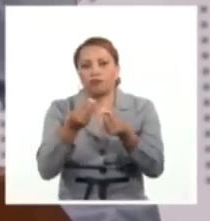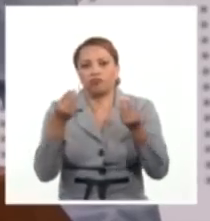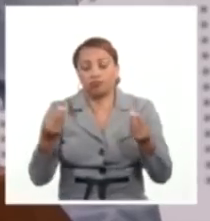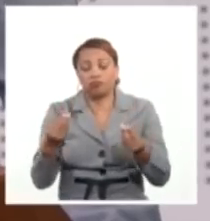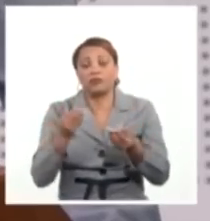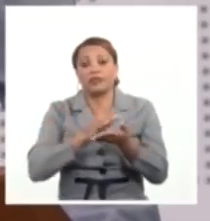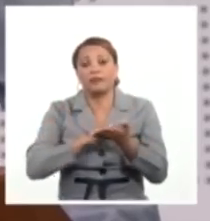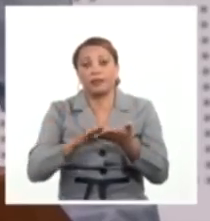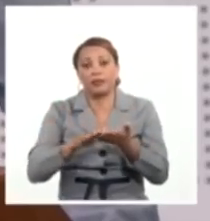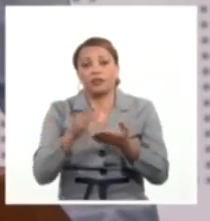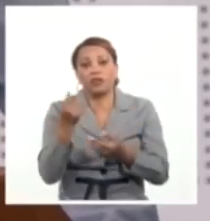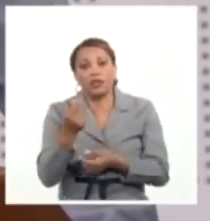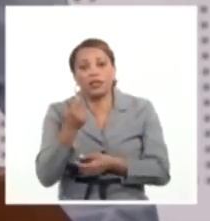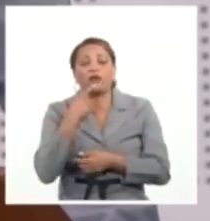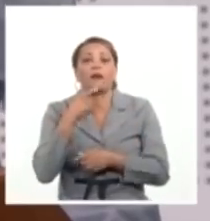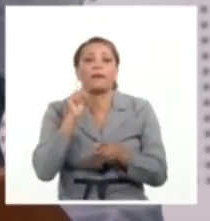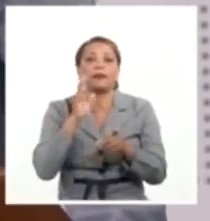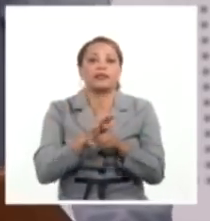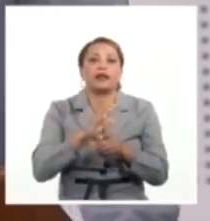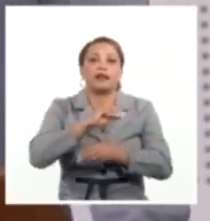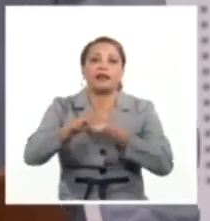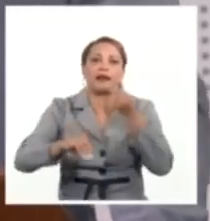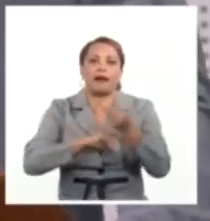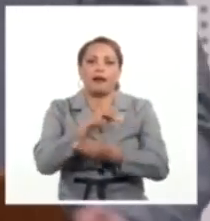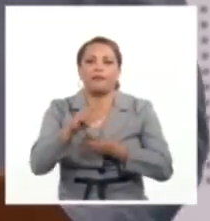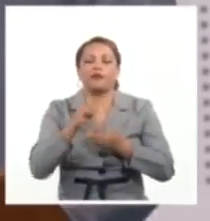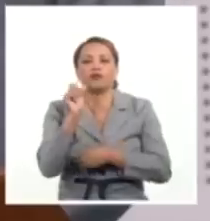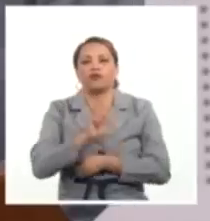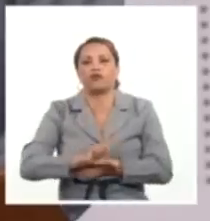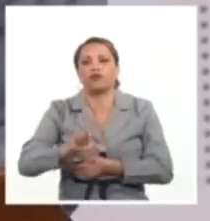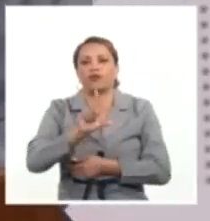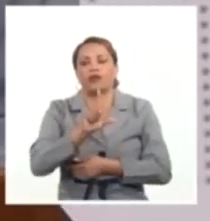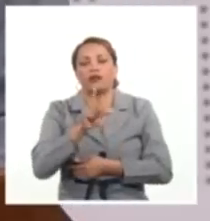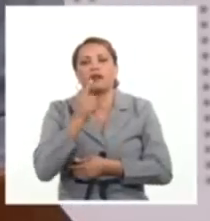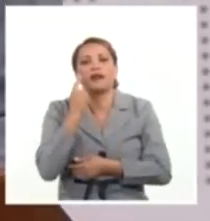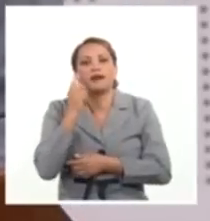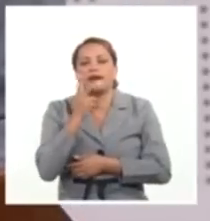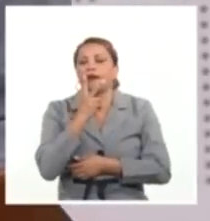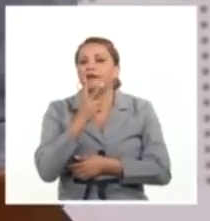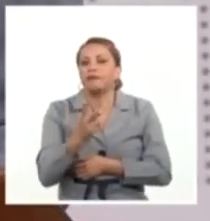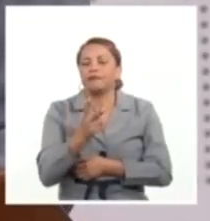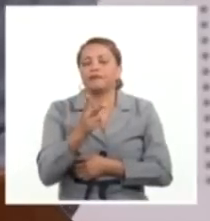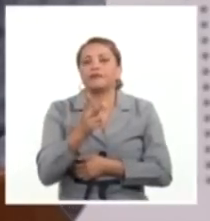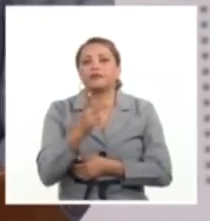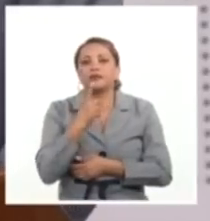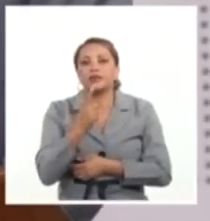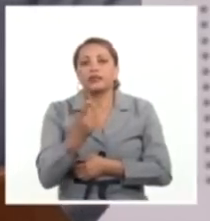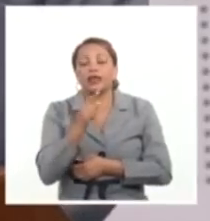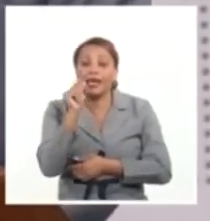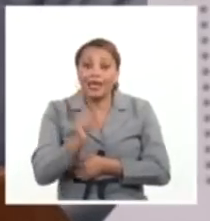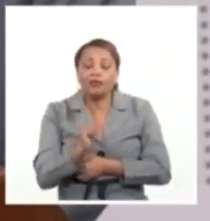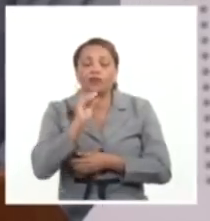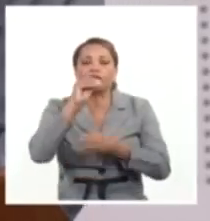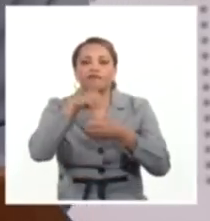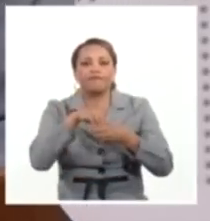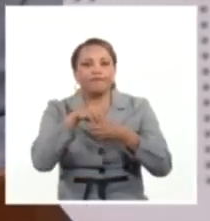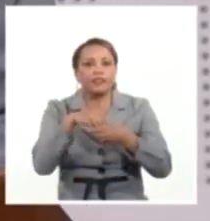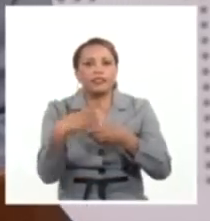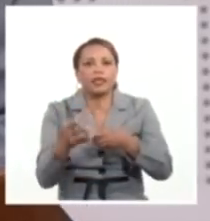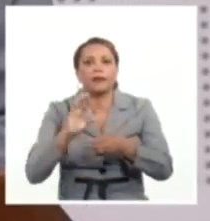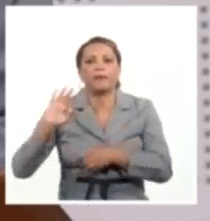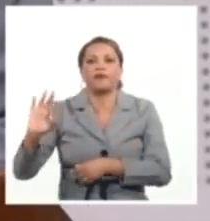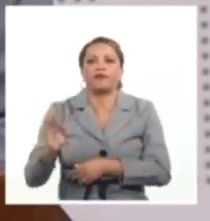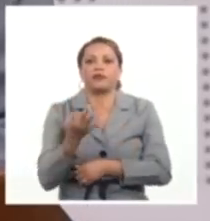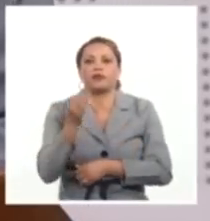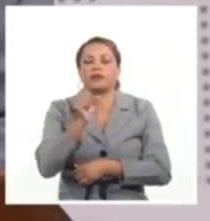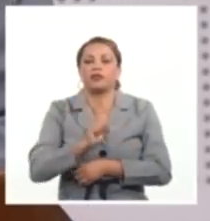para comenzar la verdadera transformación social, aplicando un enfoque no asistencialista, forman parte del necesario perfeccionamiento de